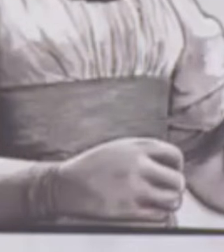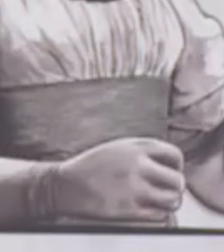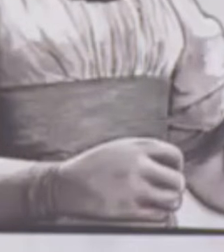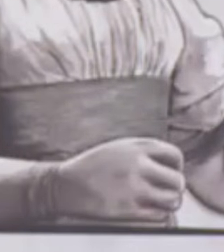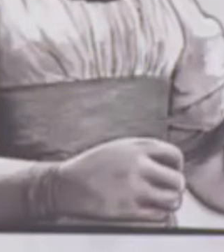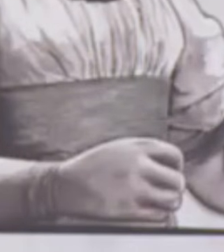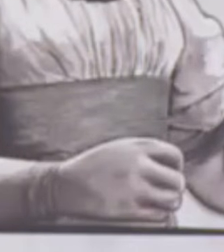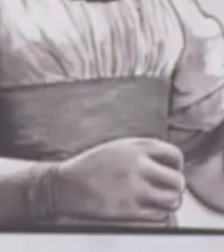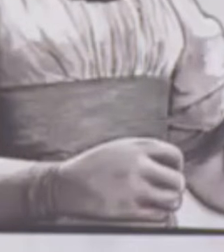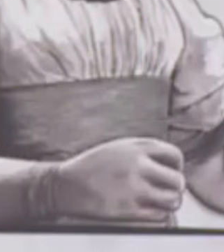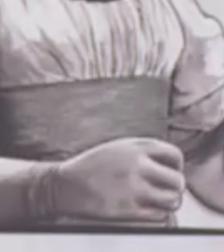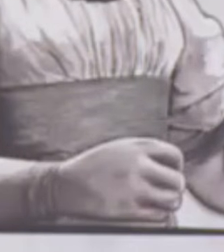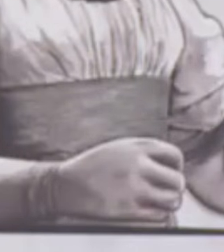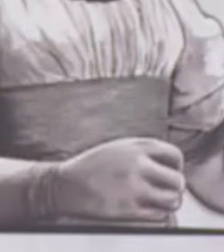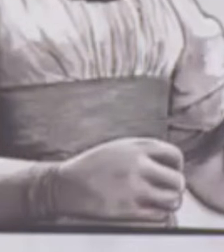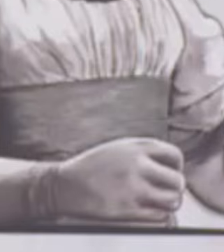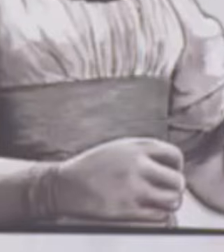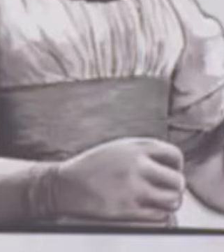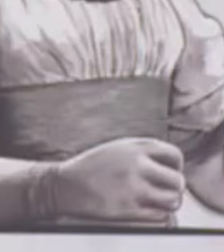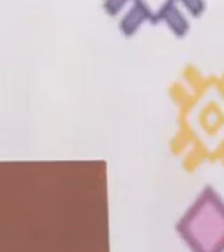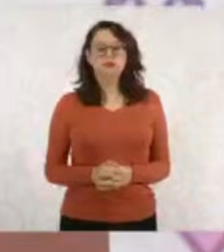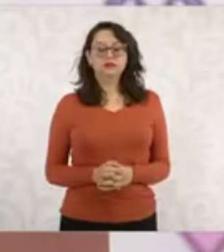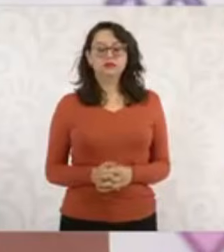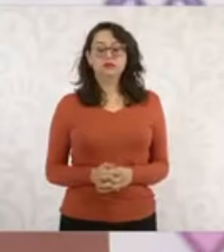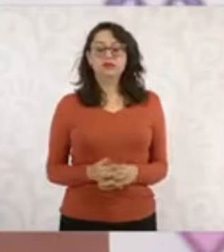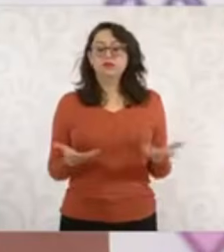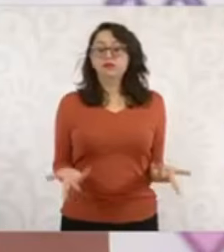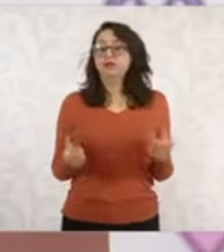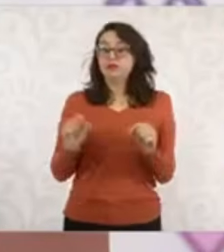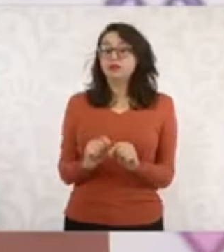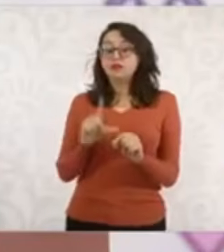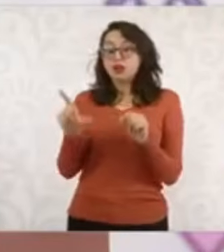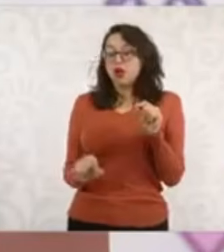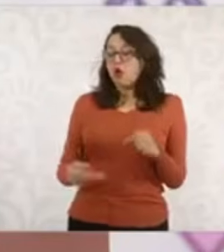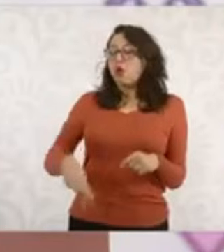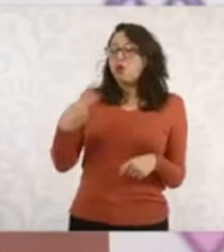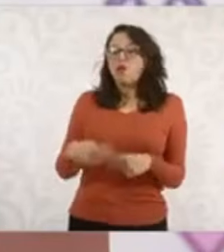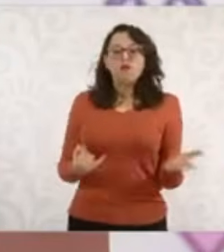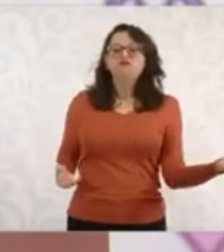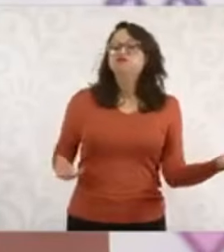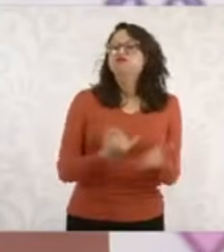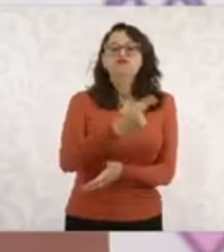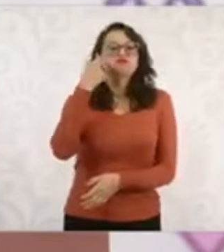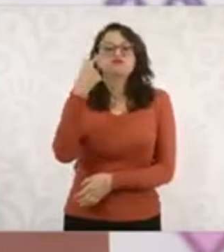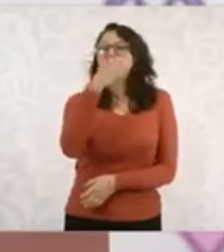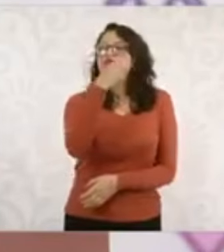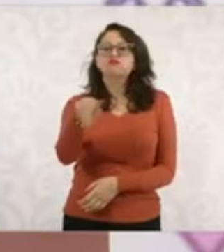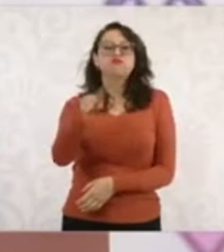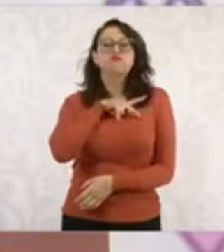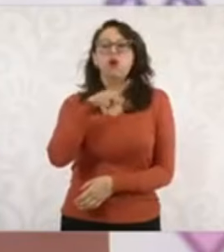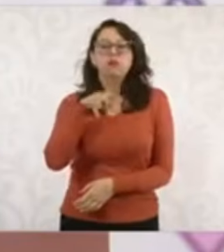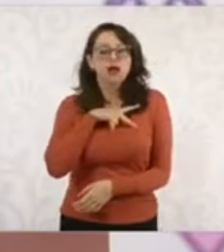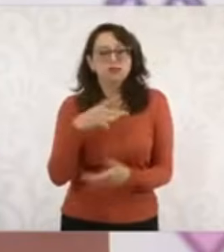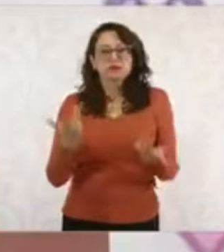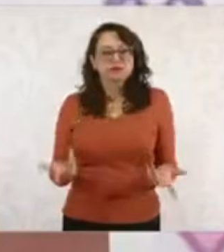lo ha hecho solamente el gobierno de la presidenta Claudia Sheinbaum, sino lo hizo el del presidente López Obrador, y antes, aunque no estuviéramos de acuerdo,